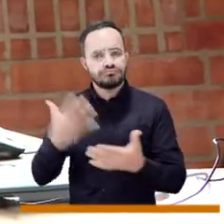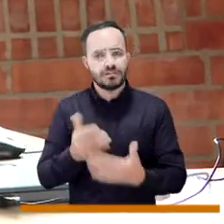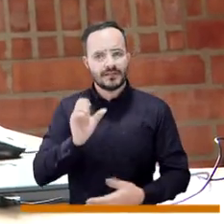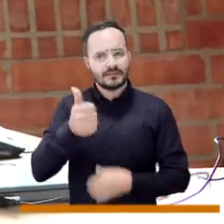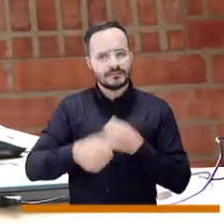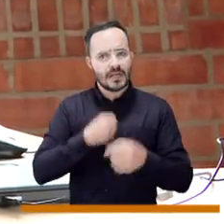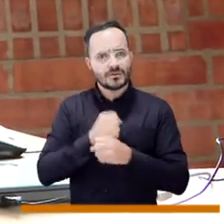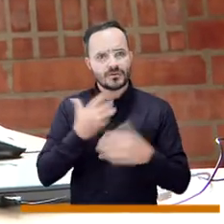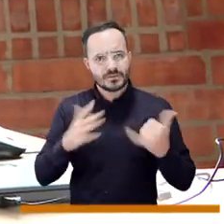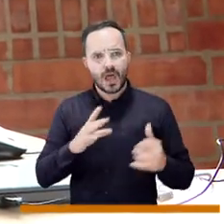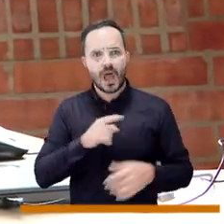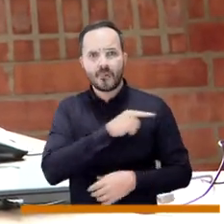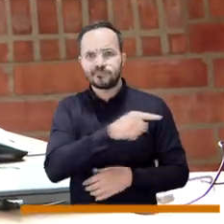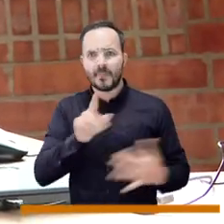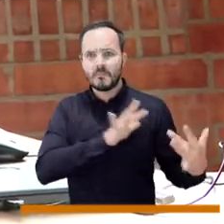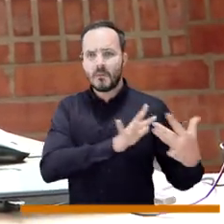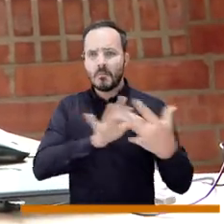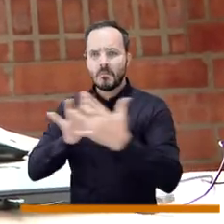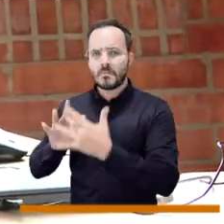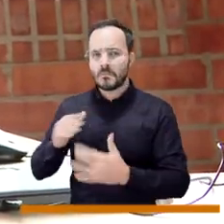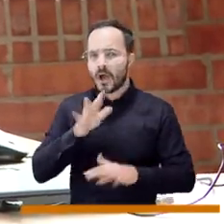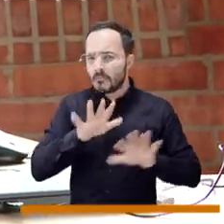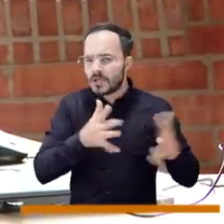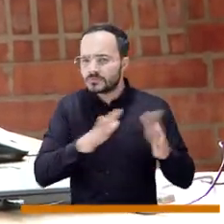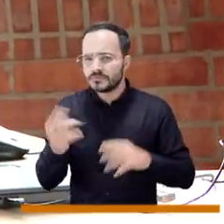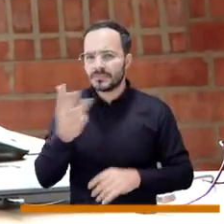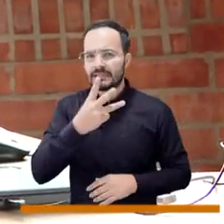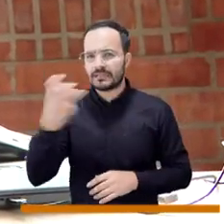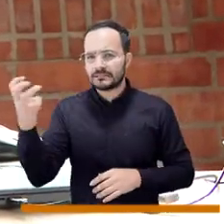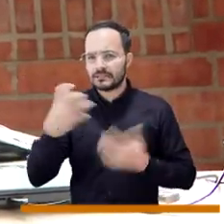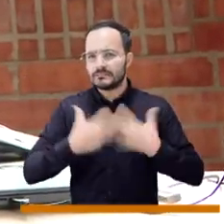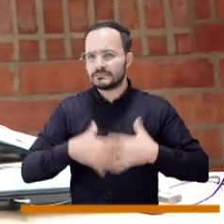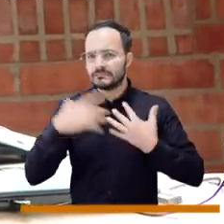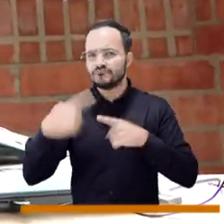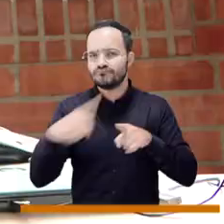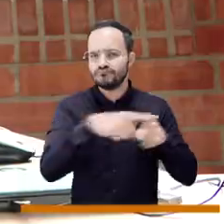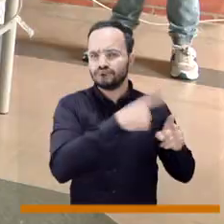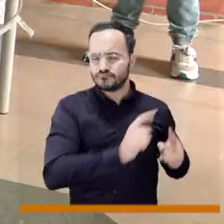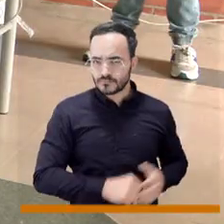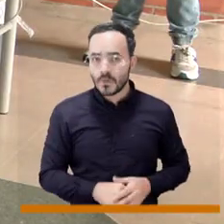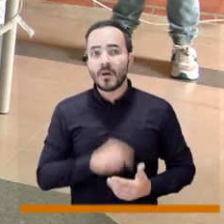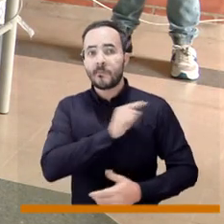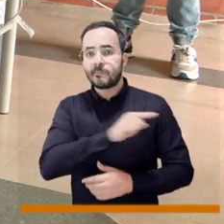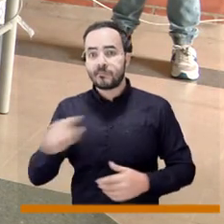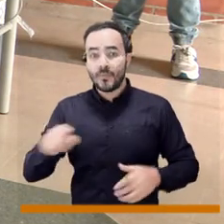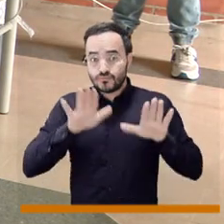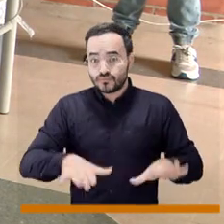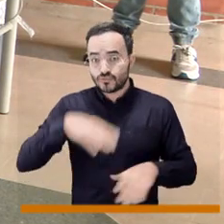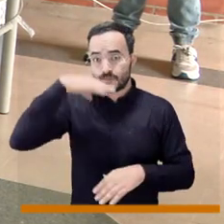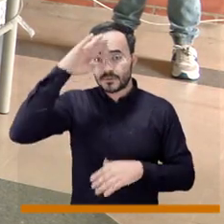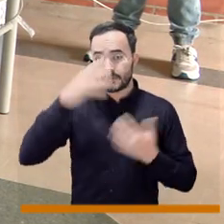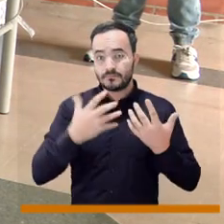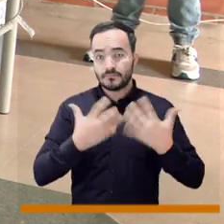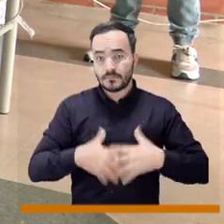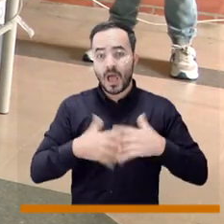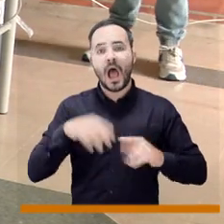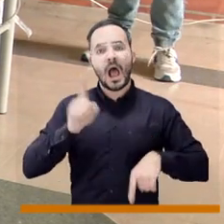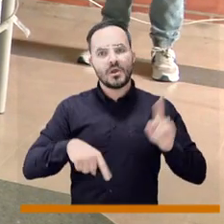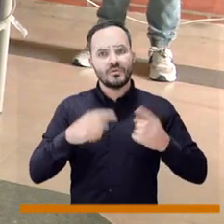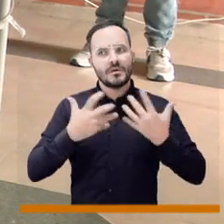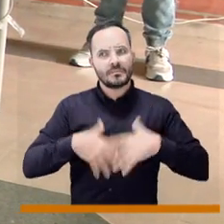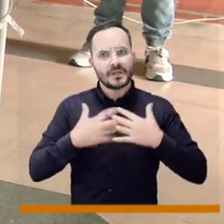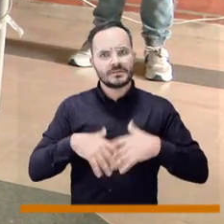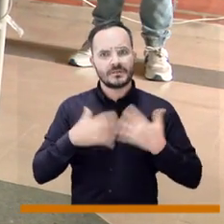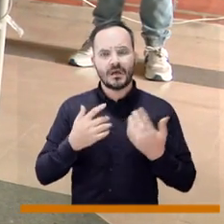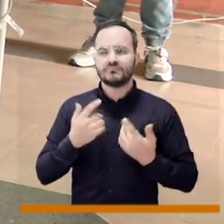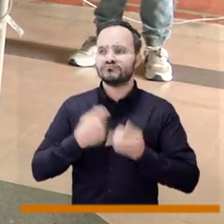tenido a lo largo de los últimos 10 años más de 300 contactos con diferentes empresas en Medellín, empresas que son locales pero también